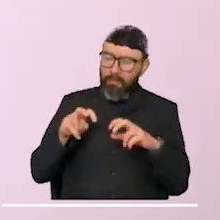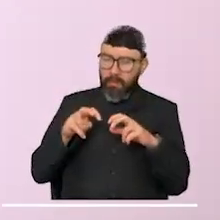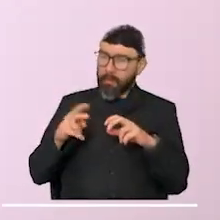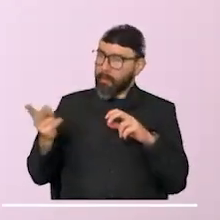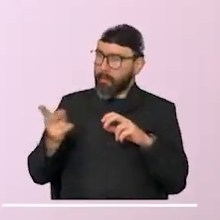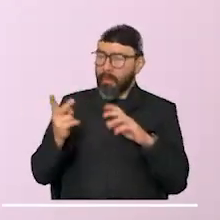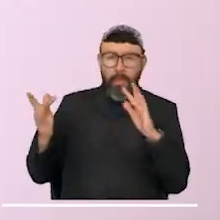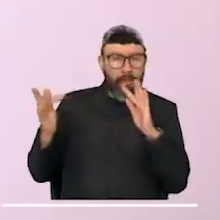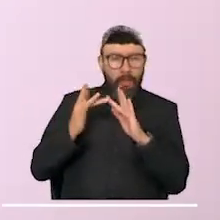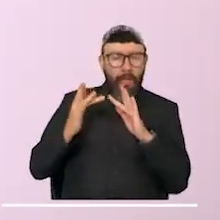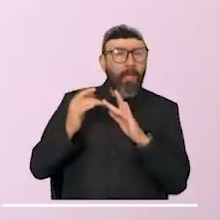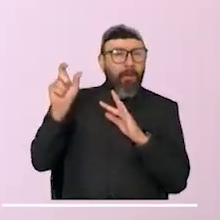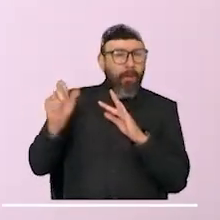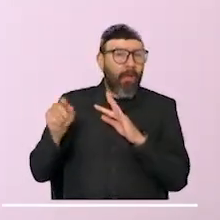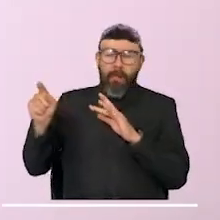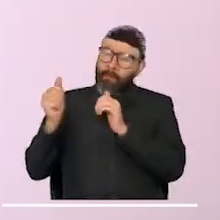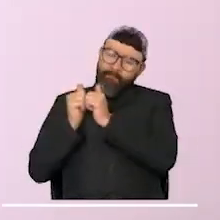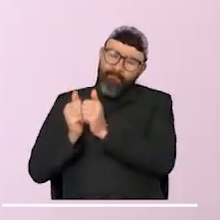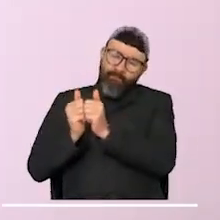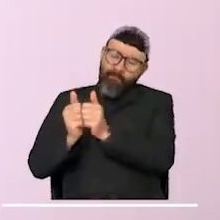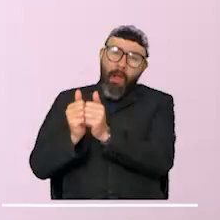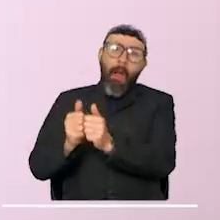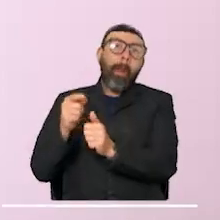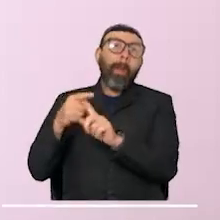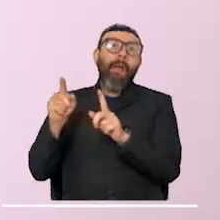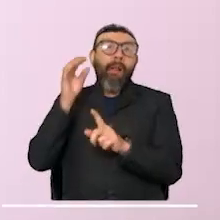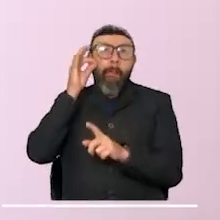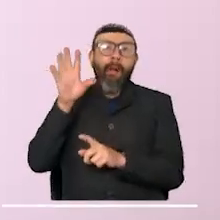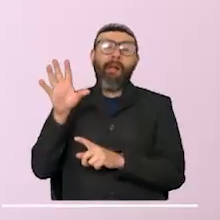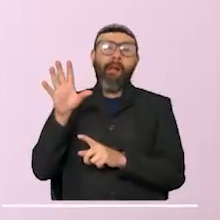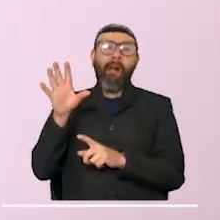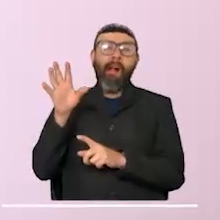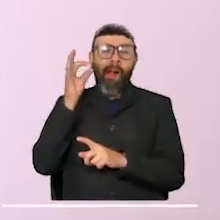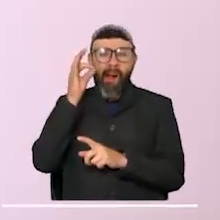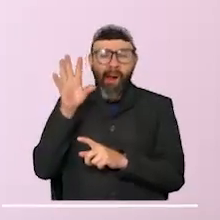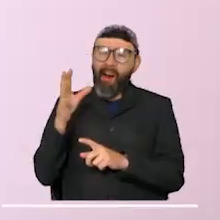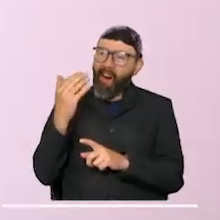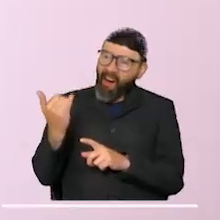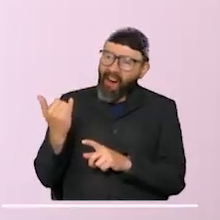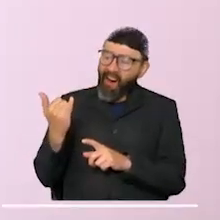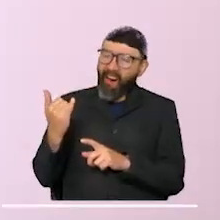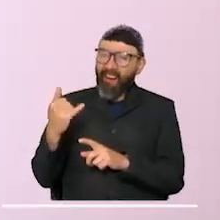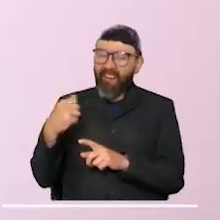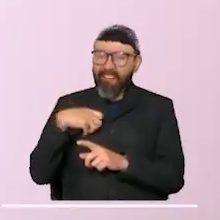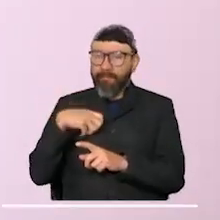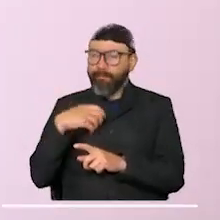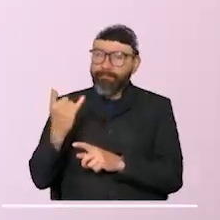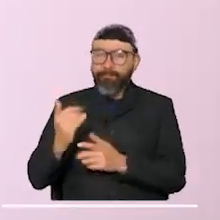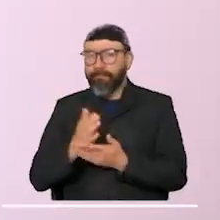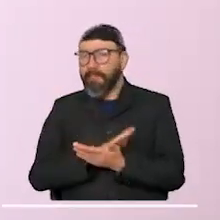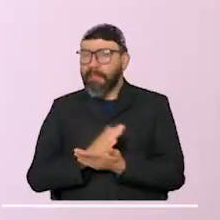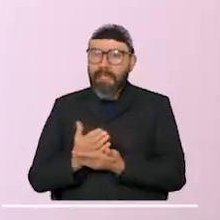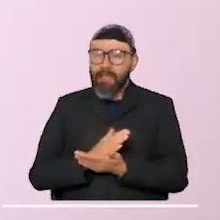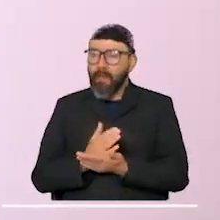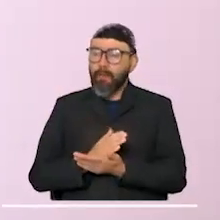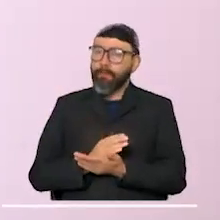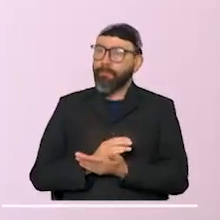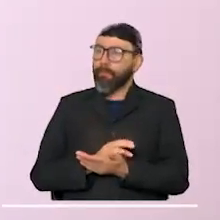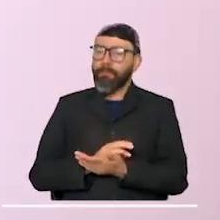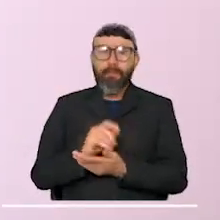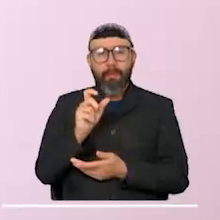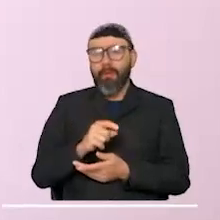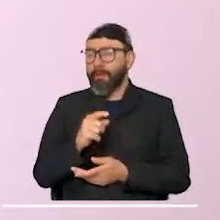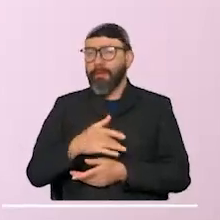también una pareja muy estable pero digamos Puede ocurrir que de todas formas pueda tener esa inestabilidad de pronto o esa inseguridad